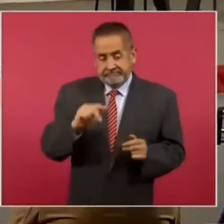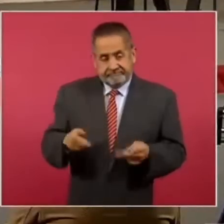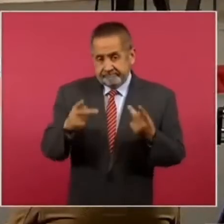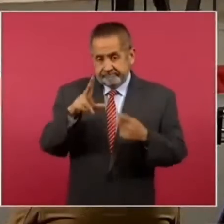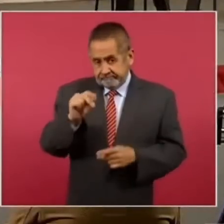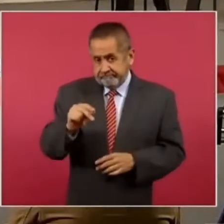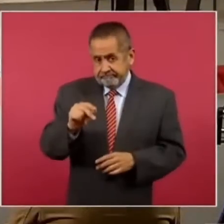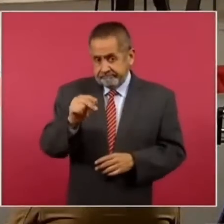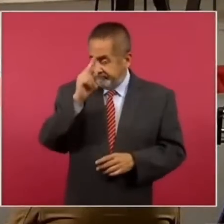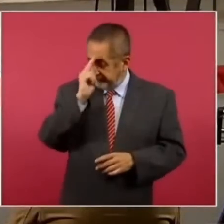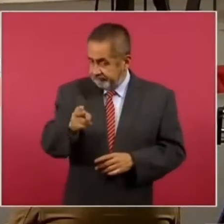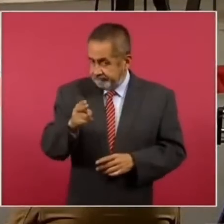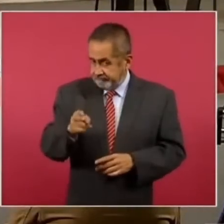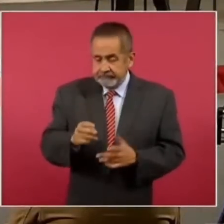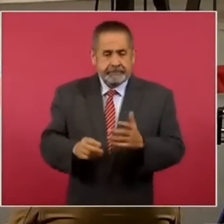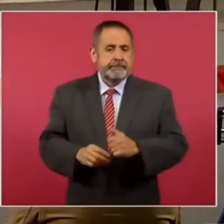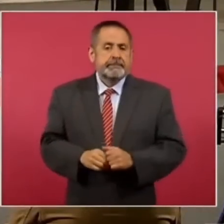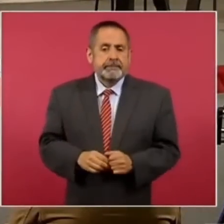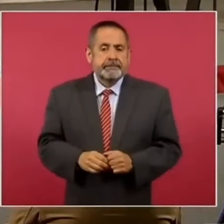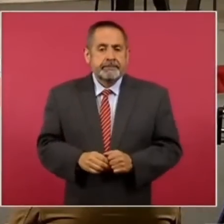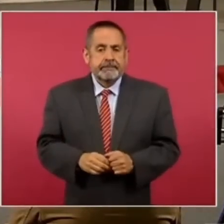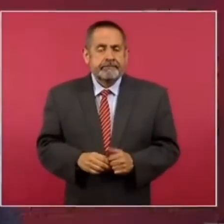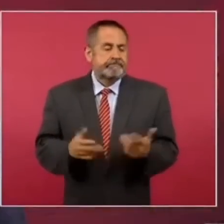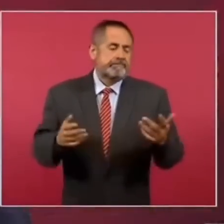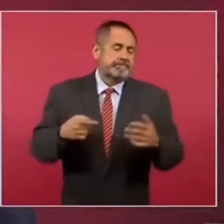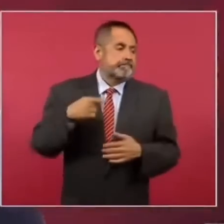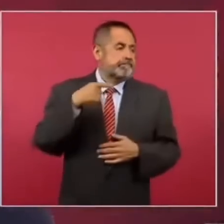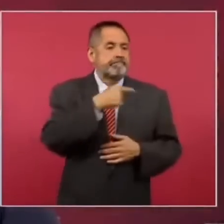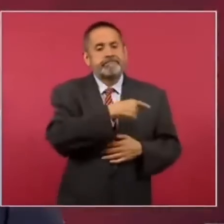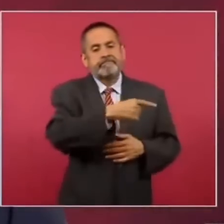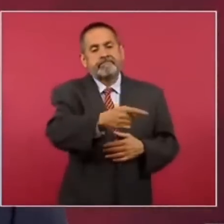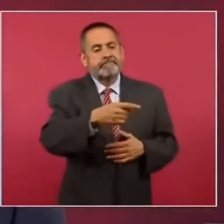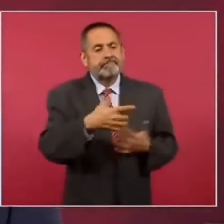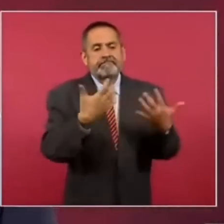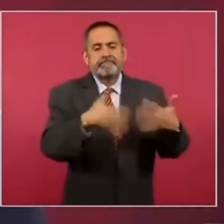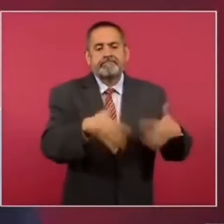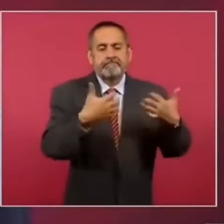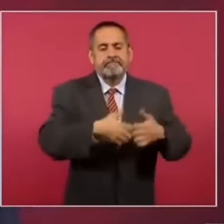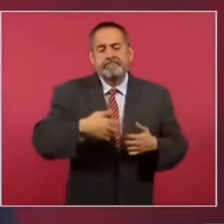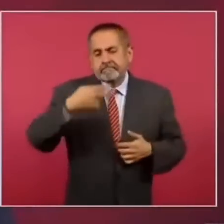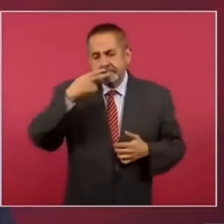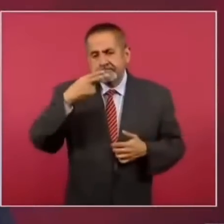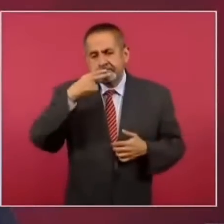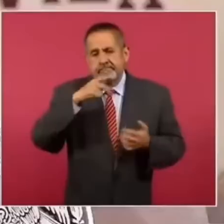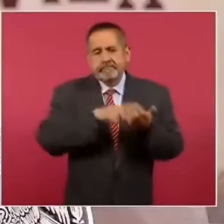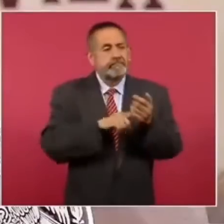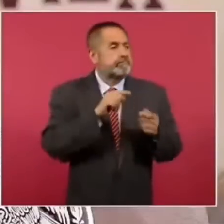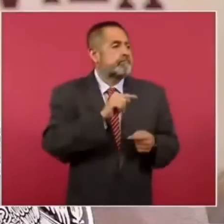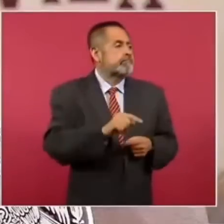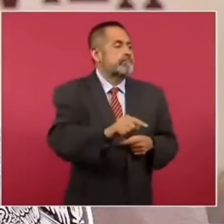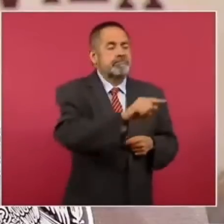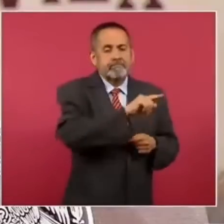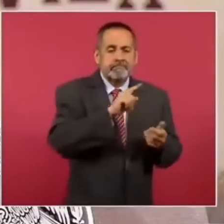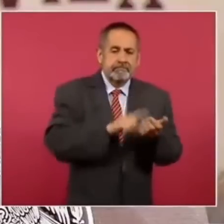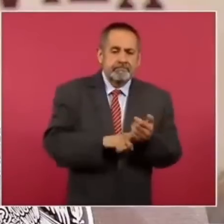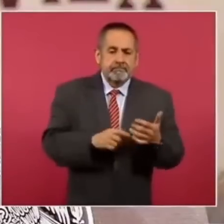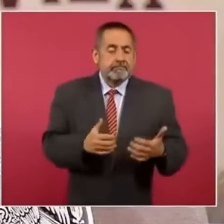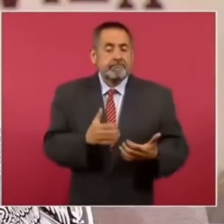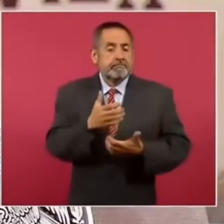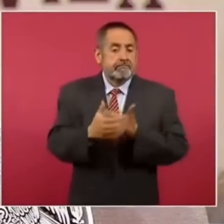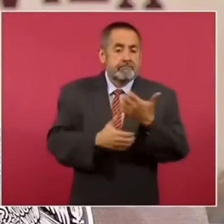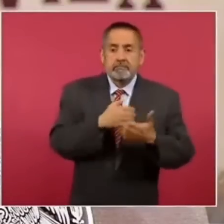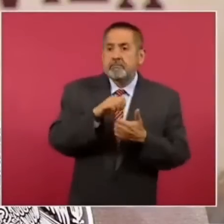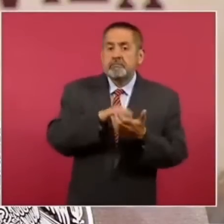Y para no variar, la industria tabacalera, sus firmas comerciales, las empresas comercializadoras, por ejemplo,